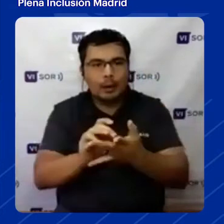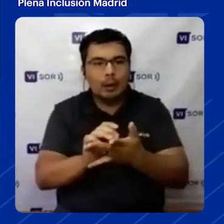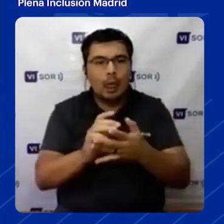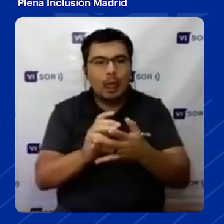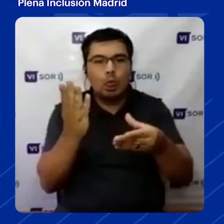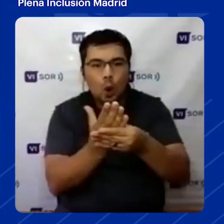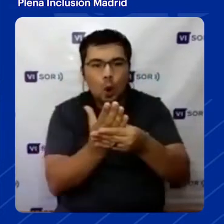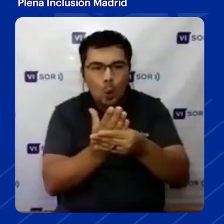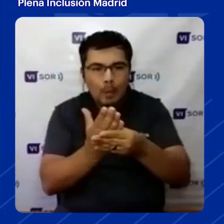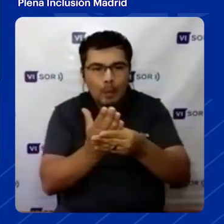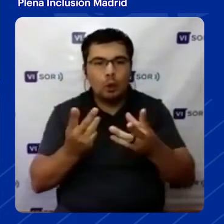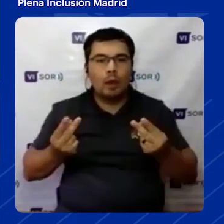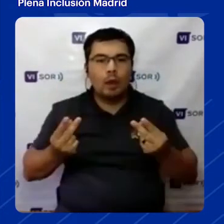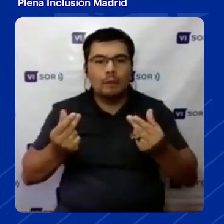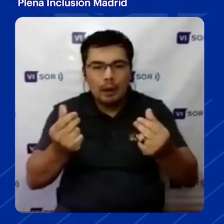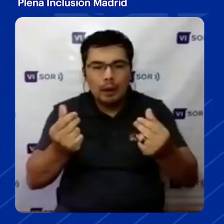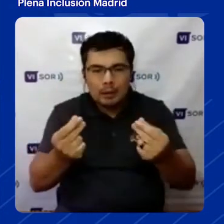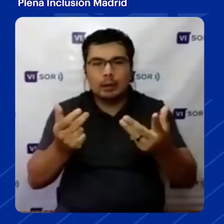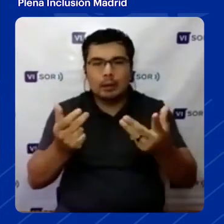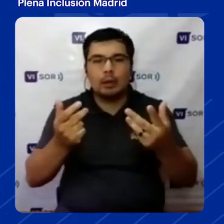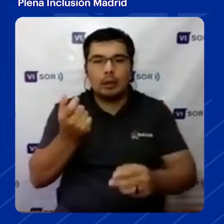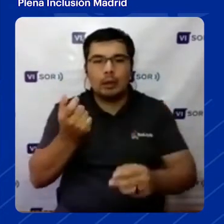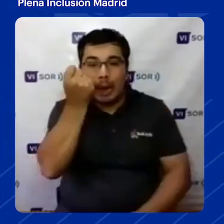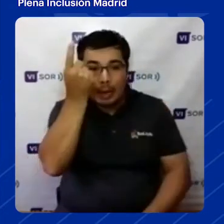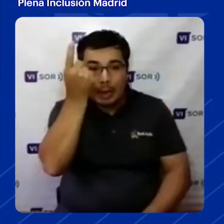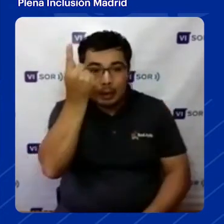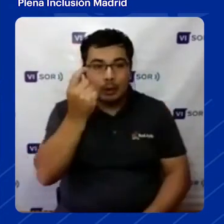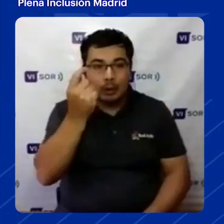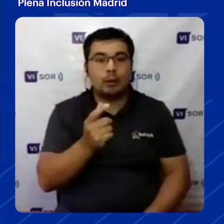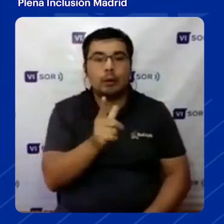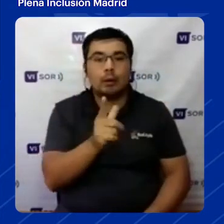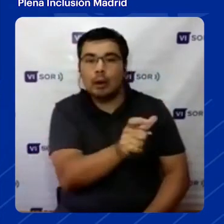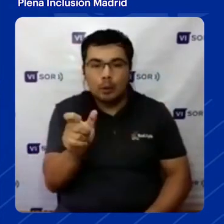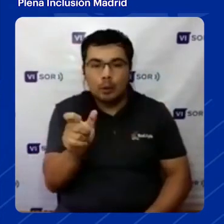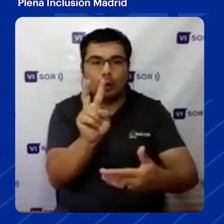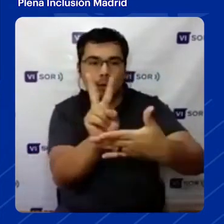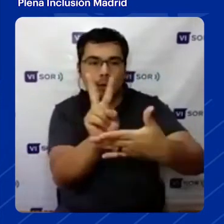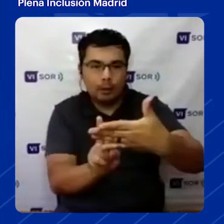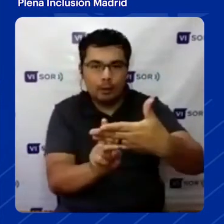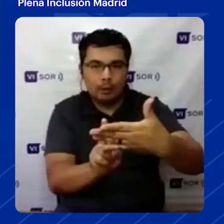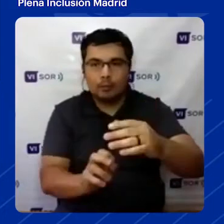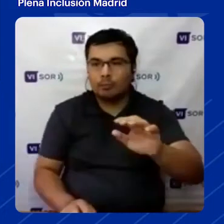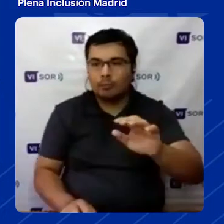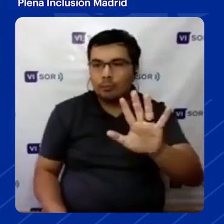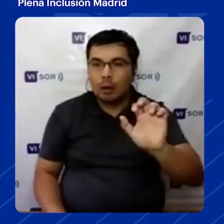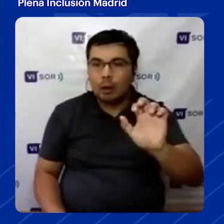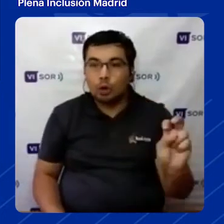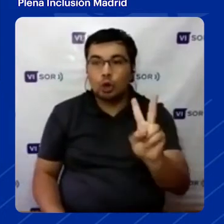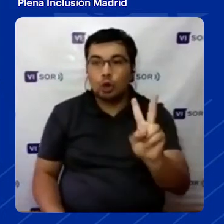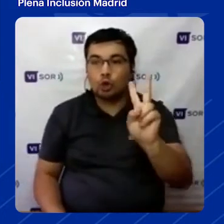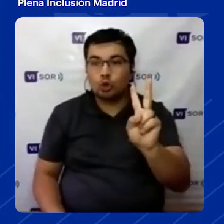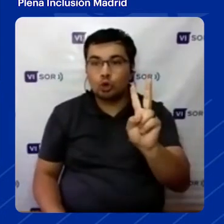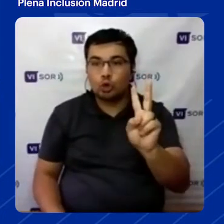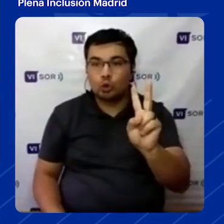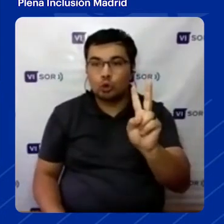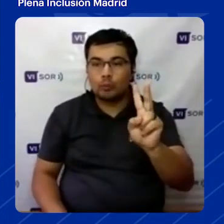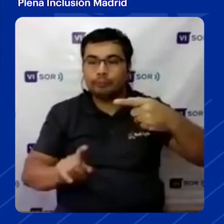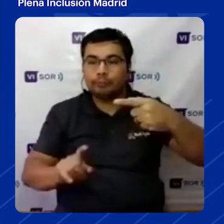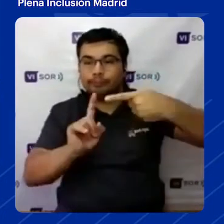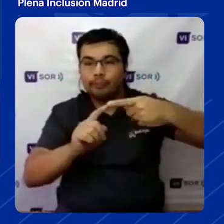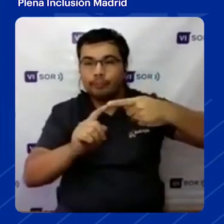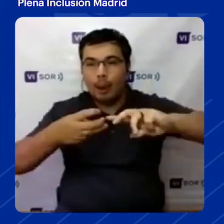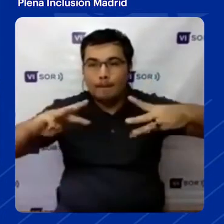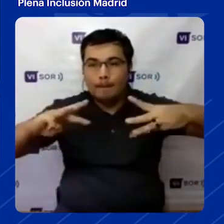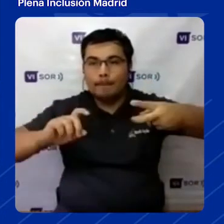personas con dificultades de comprensión lectora. Dos pasos metodológicos que son la redacción y